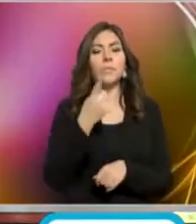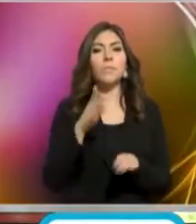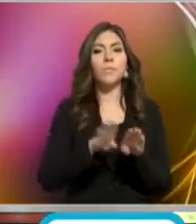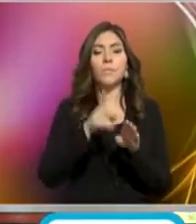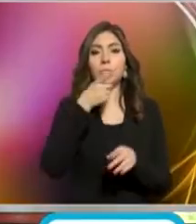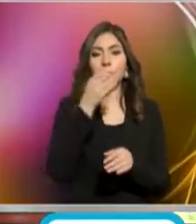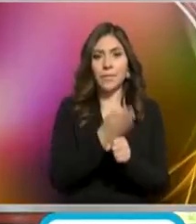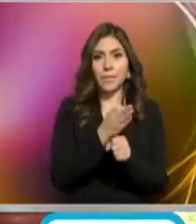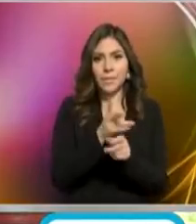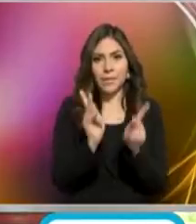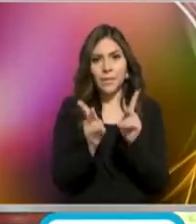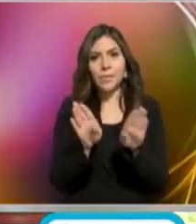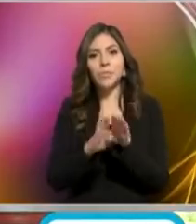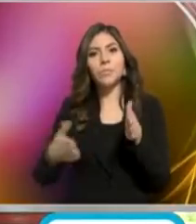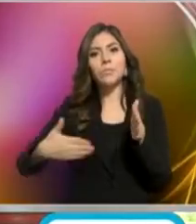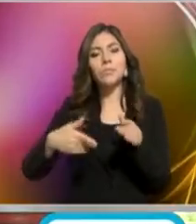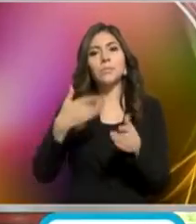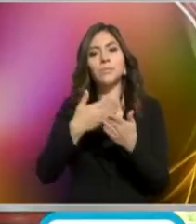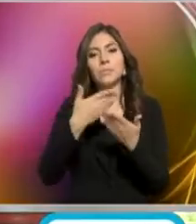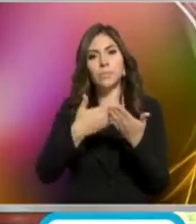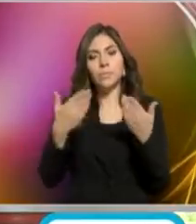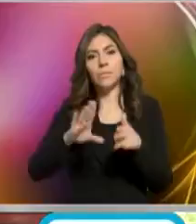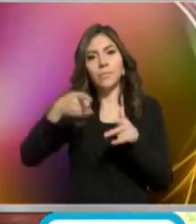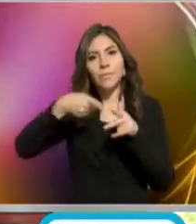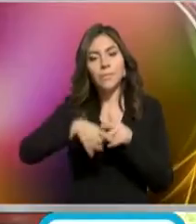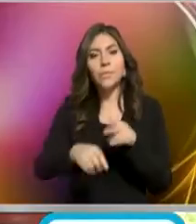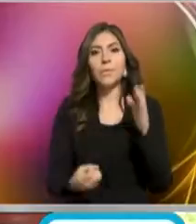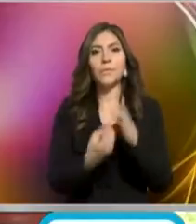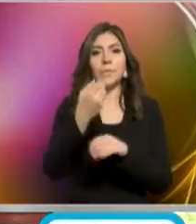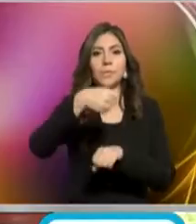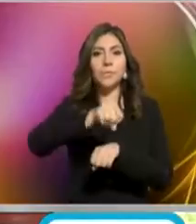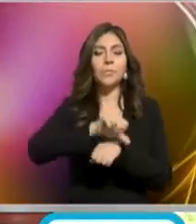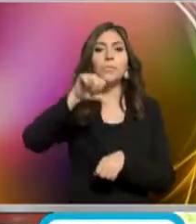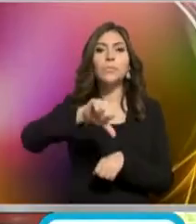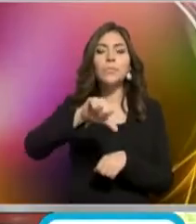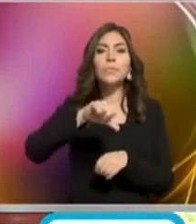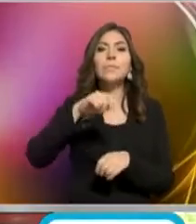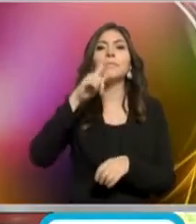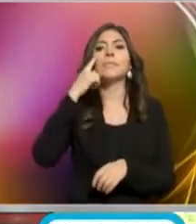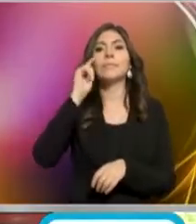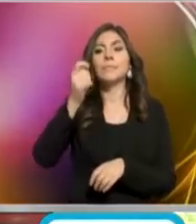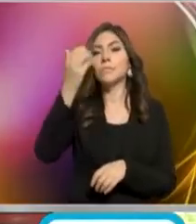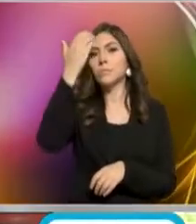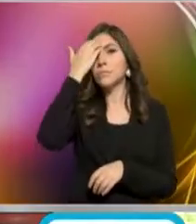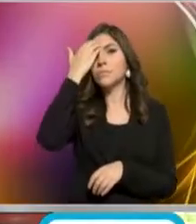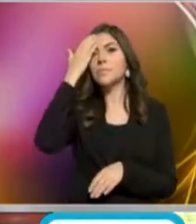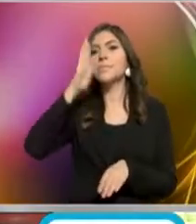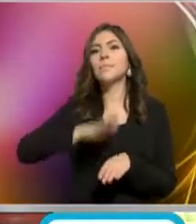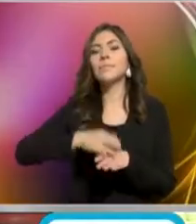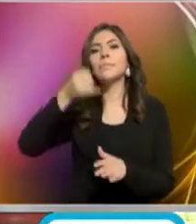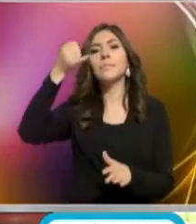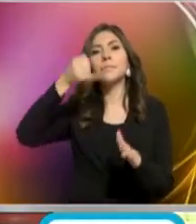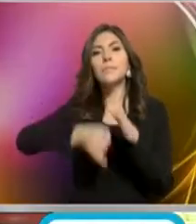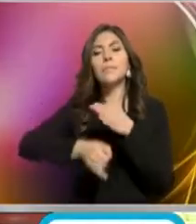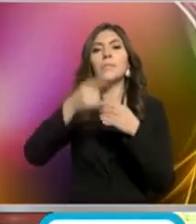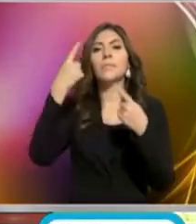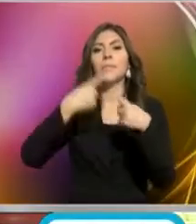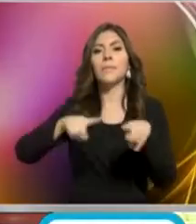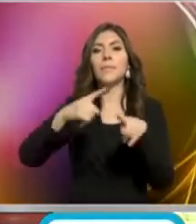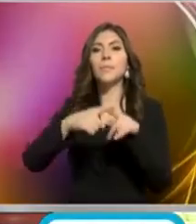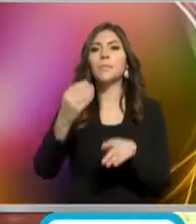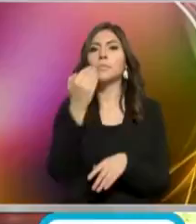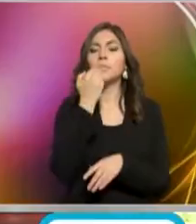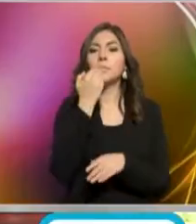cocina, estamos en la cocina, estamos arrancando una nueva semana y el día de hoy vamos a conocer pues más a fondo los platillos que se